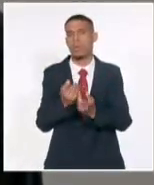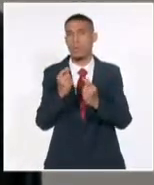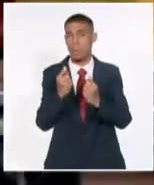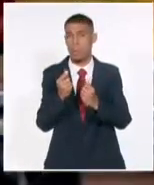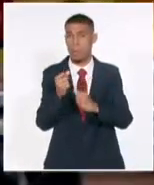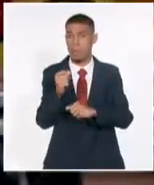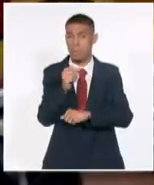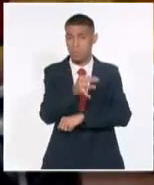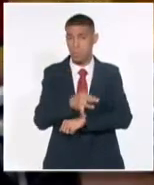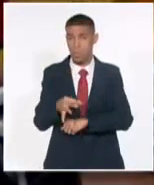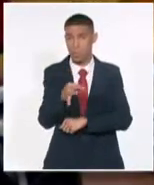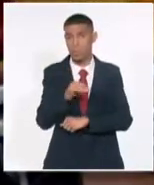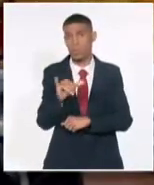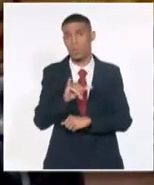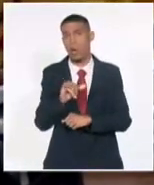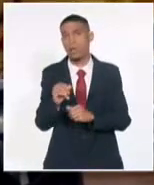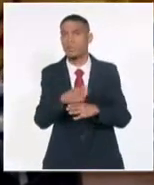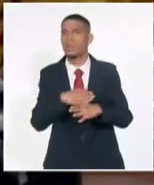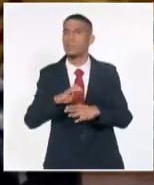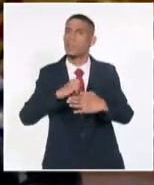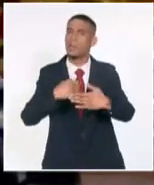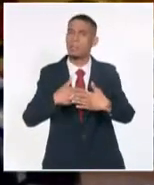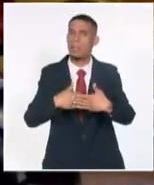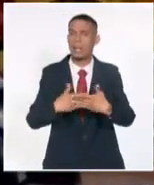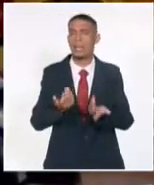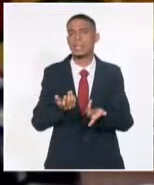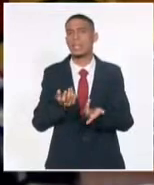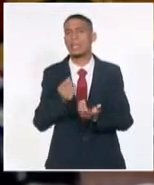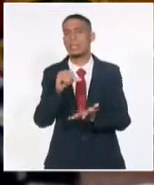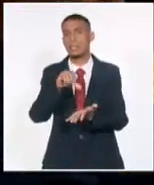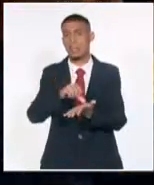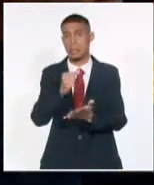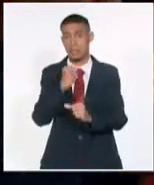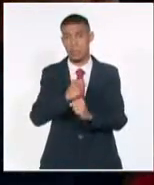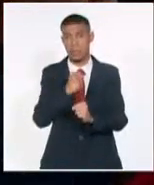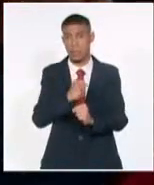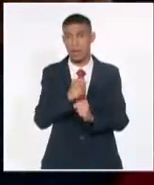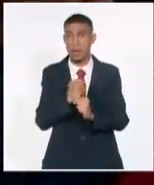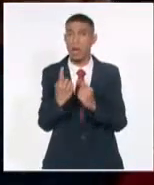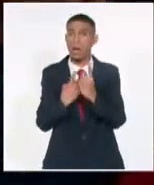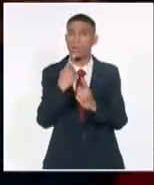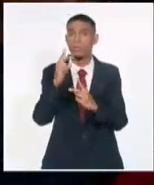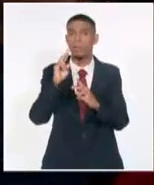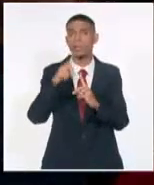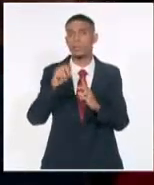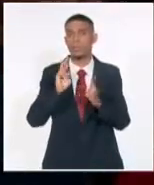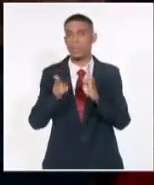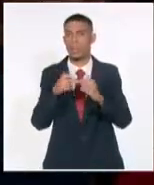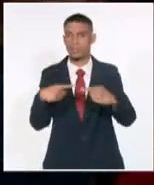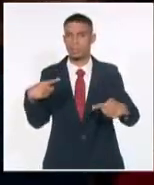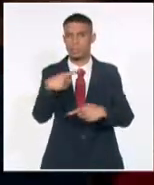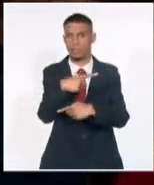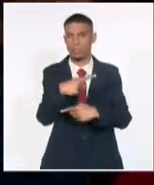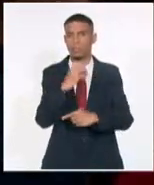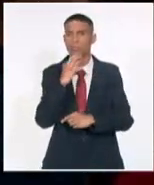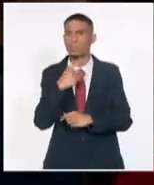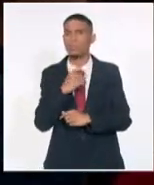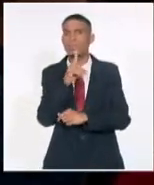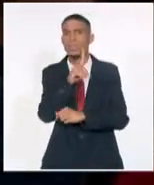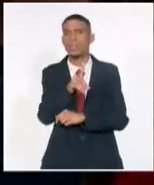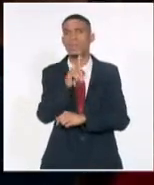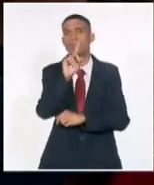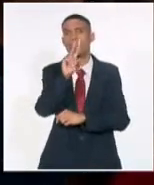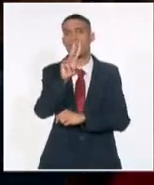la articulación de entidades, organismos y sectores en tareas priorizadas en función de la calidad de vida de los más de